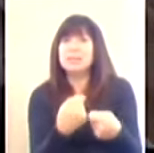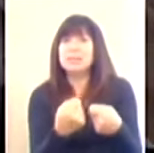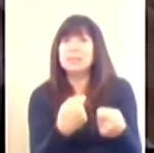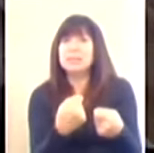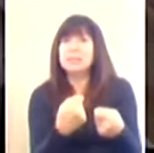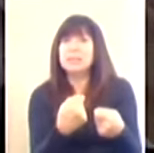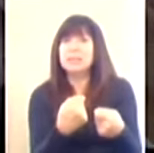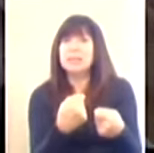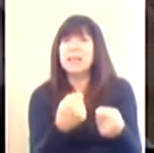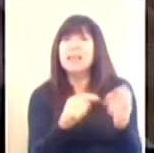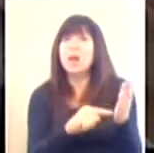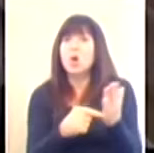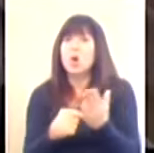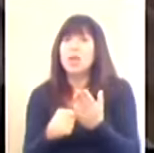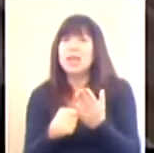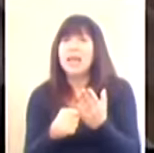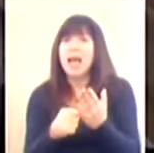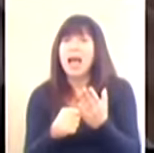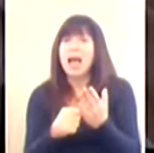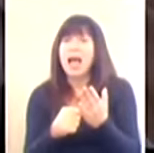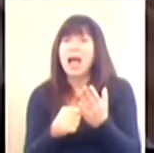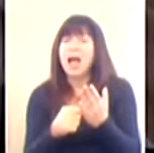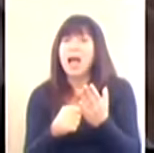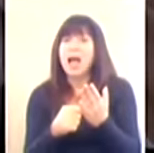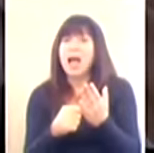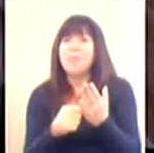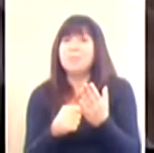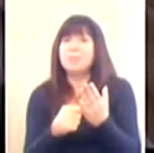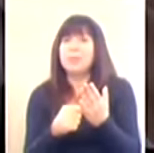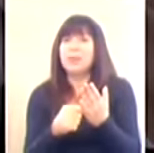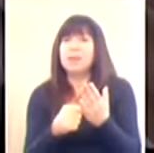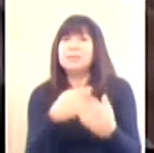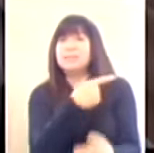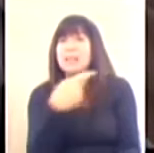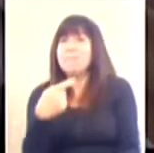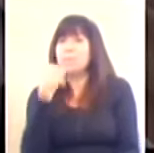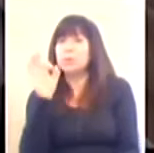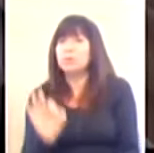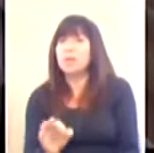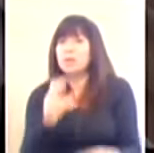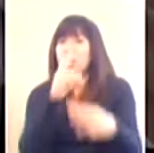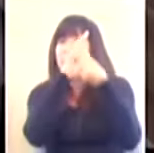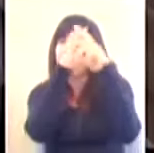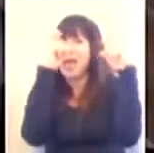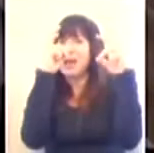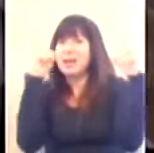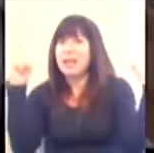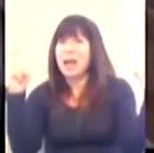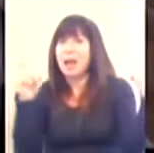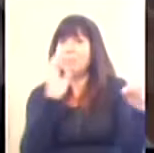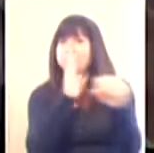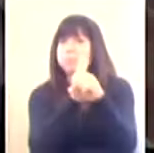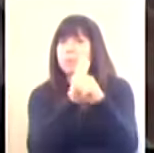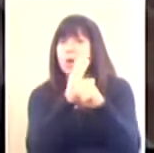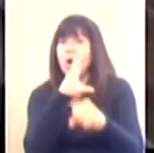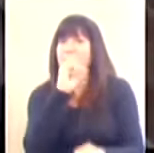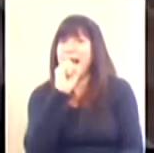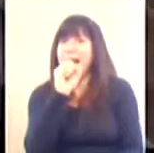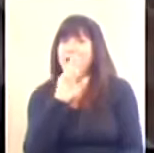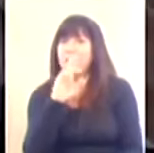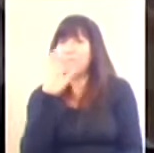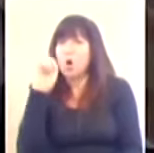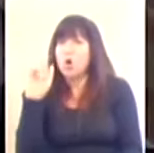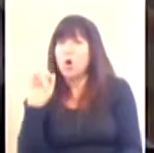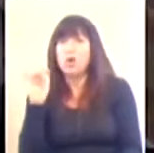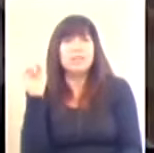de tecnologías de transporte cero emisiones que sean 100% descarbonizadas en el 2040. Entonces,